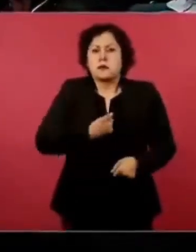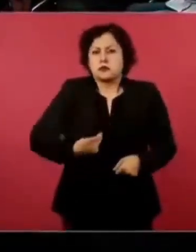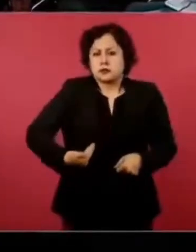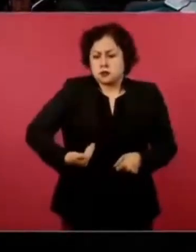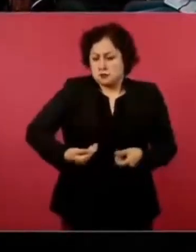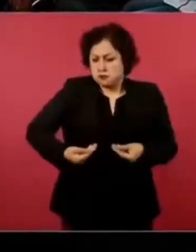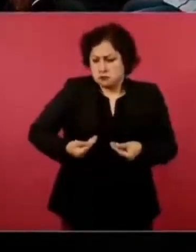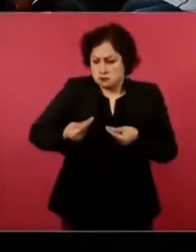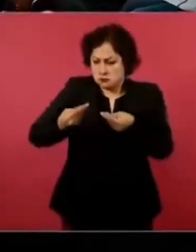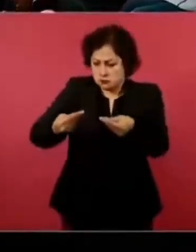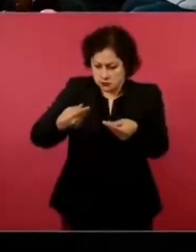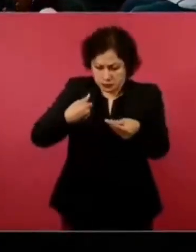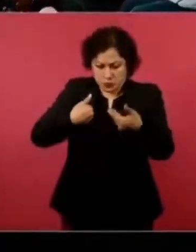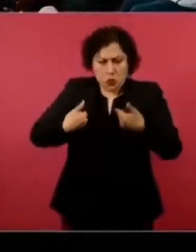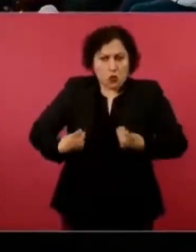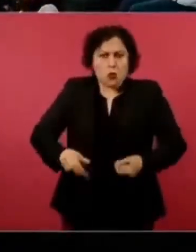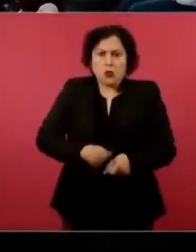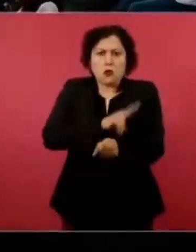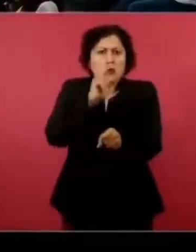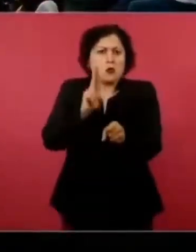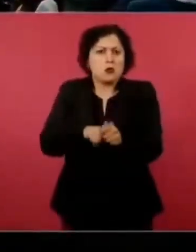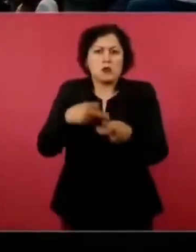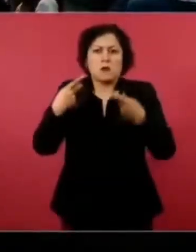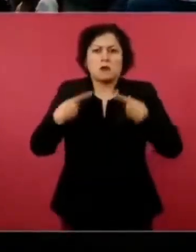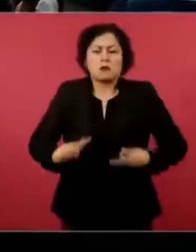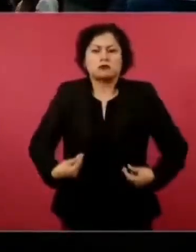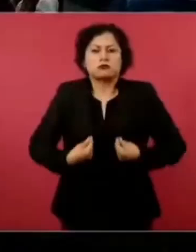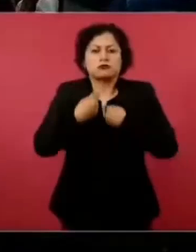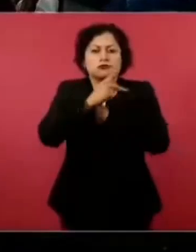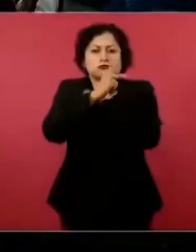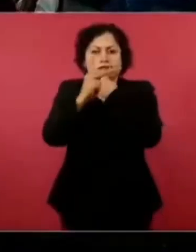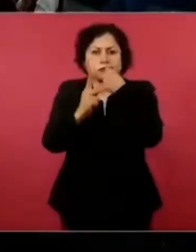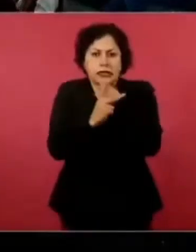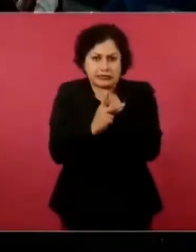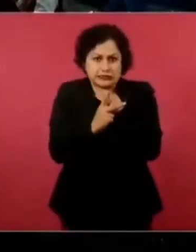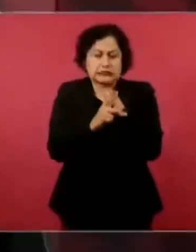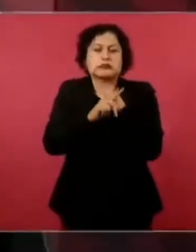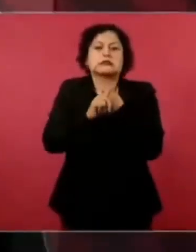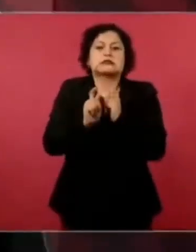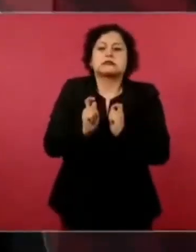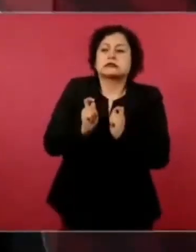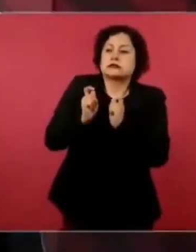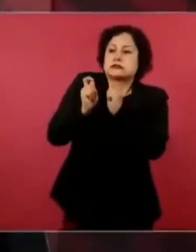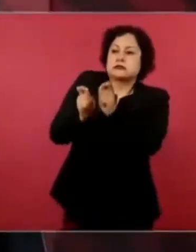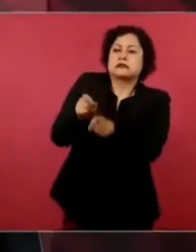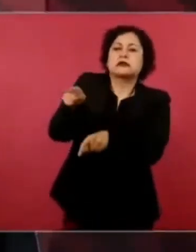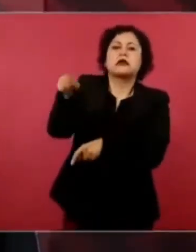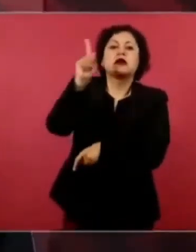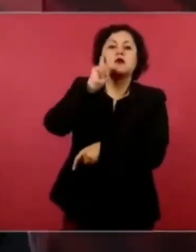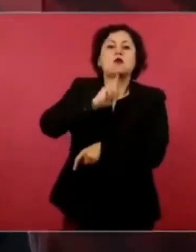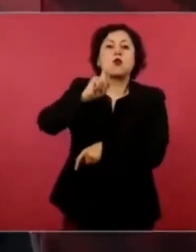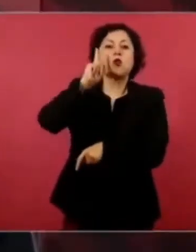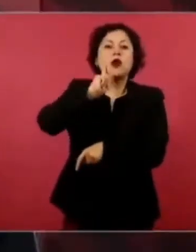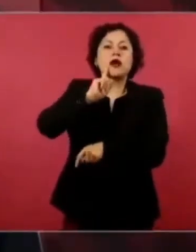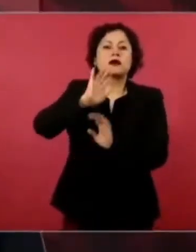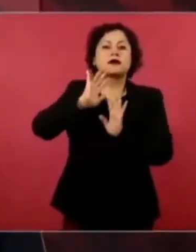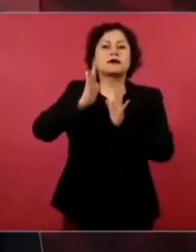y ella se convierte en la titular del Poder Ejecutivo.